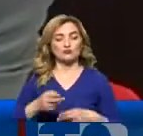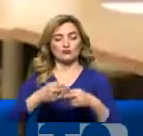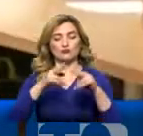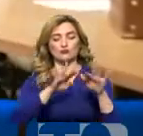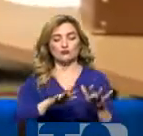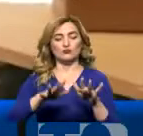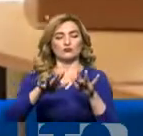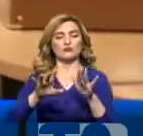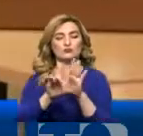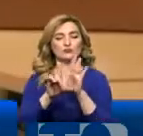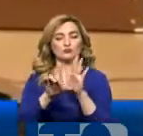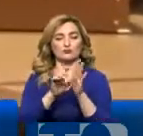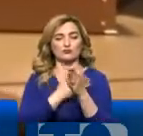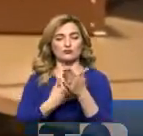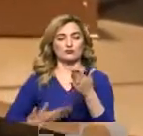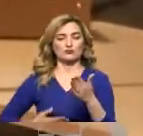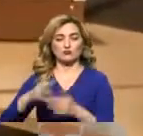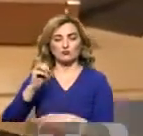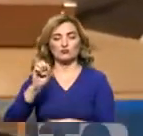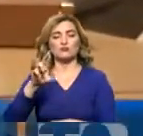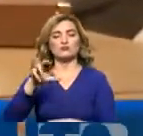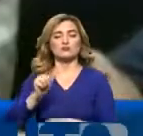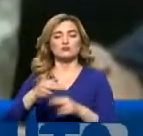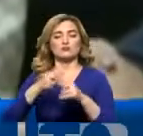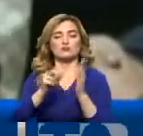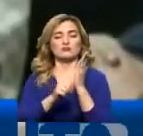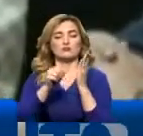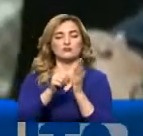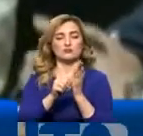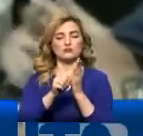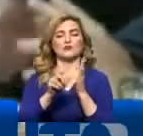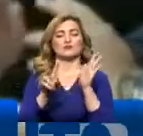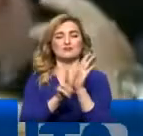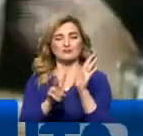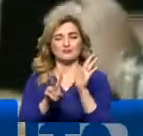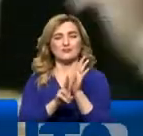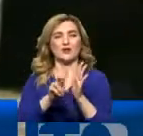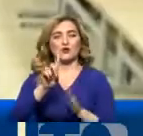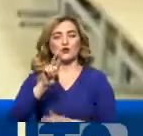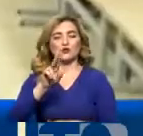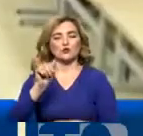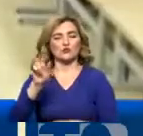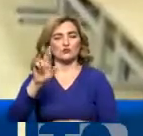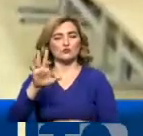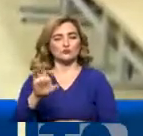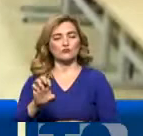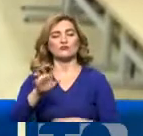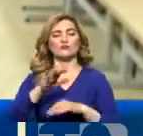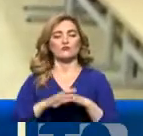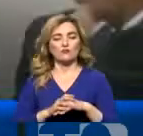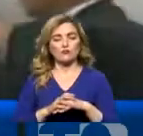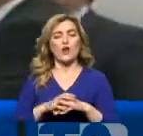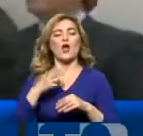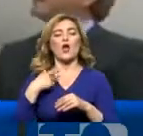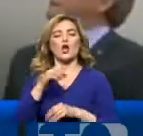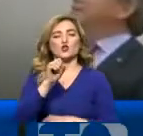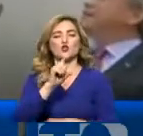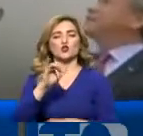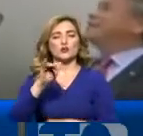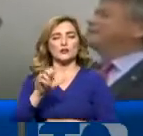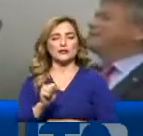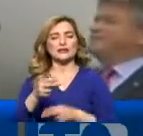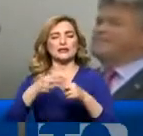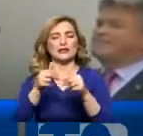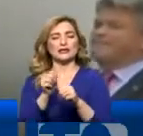jurídico de la presidencia alexis mera los ex ministros maría de los ángeles duarte walter solís además de la ex asesora de rafael correa- pamela martínez